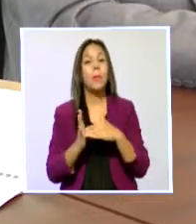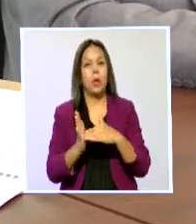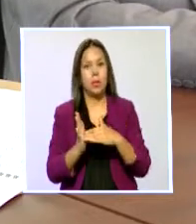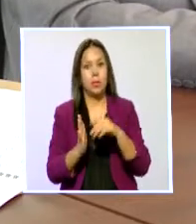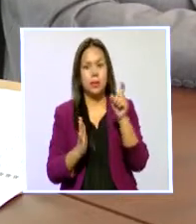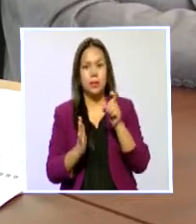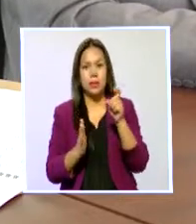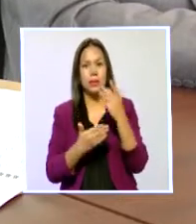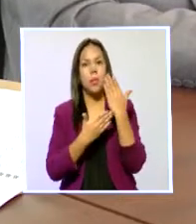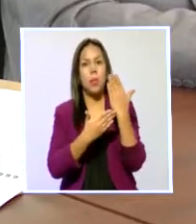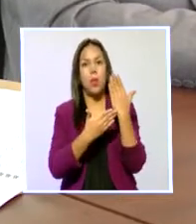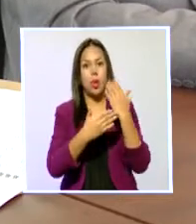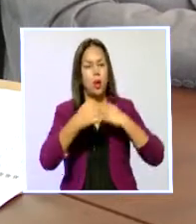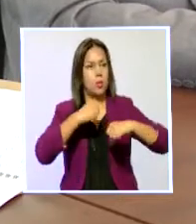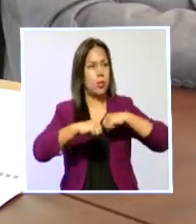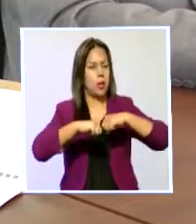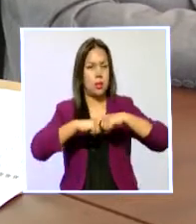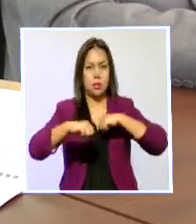un modelo de gestión.